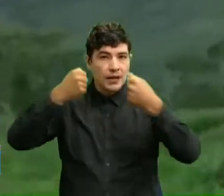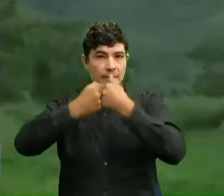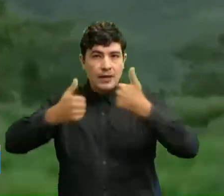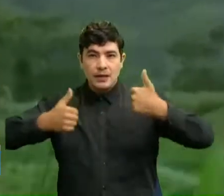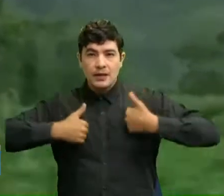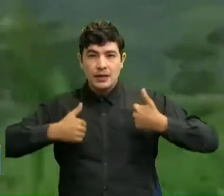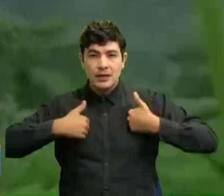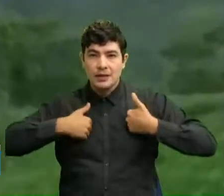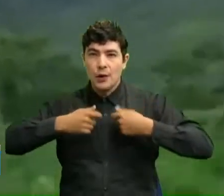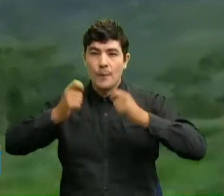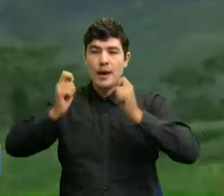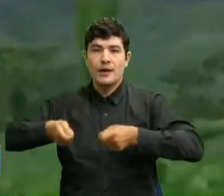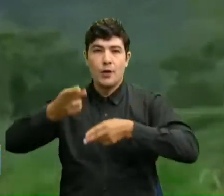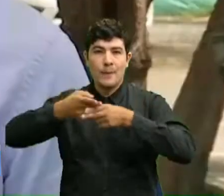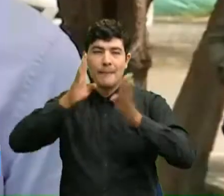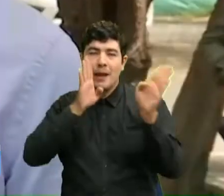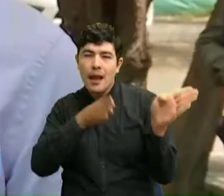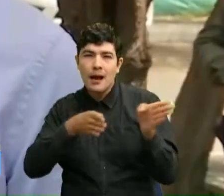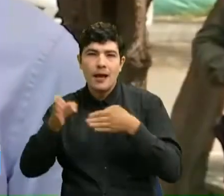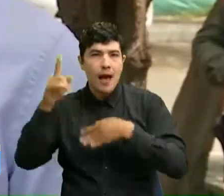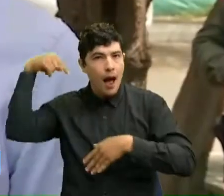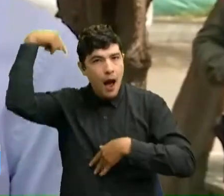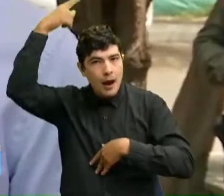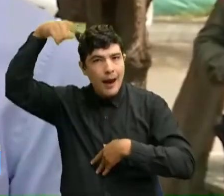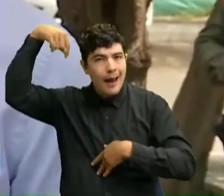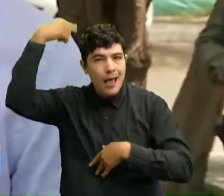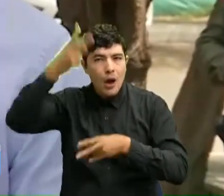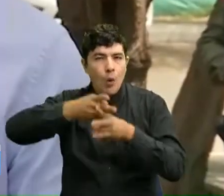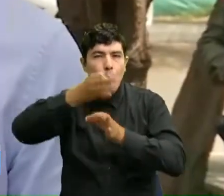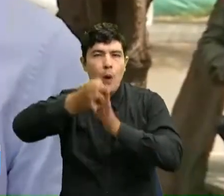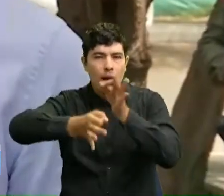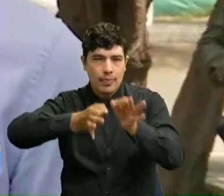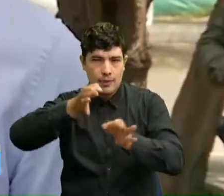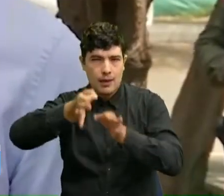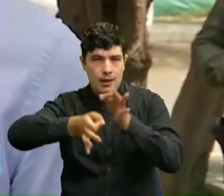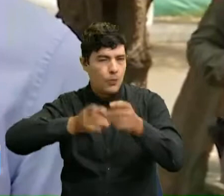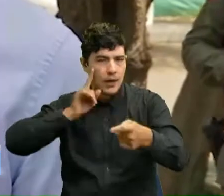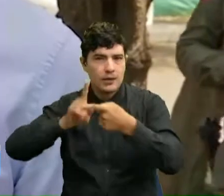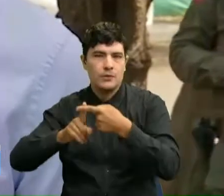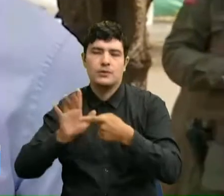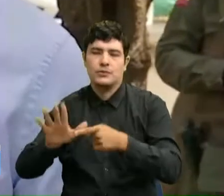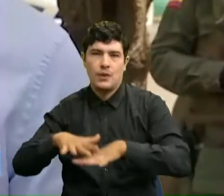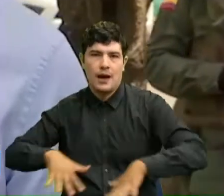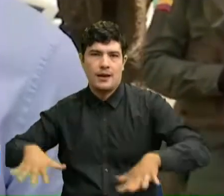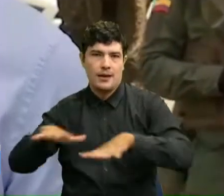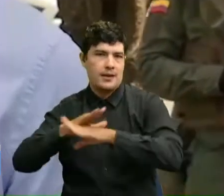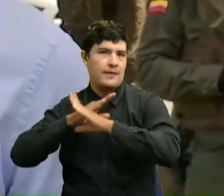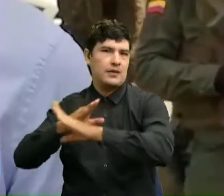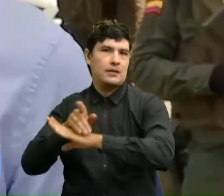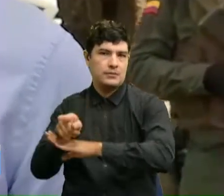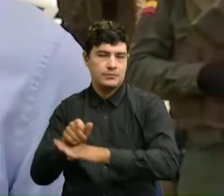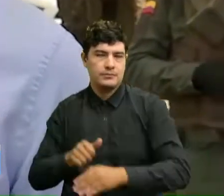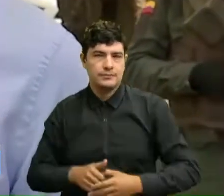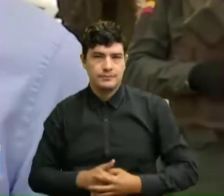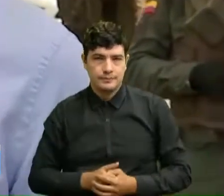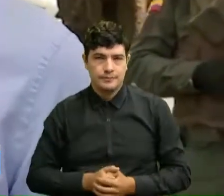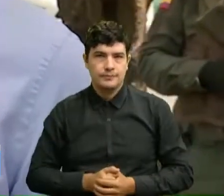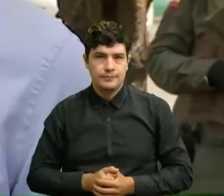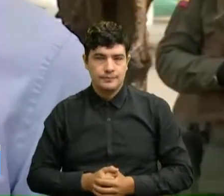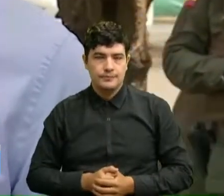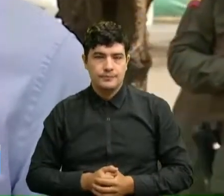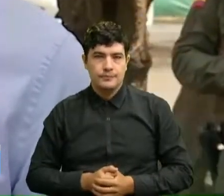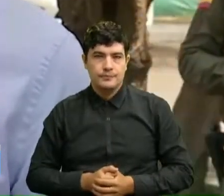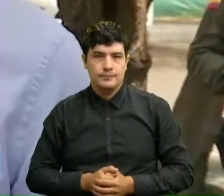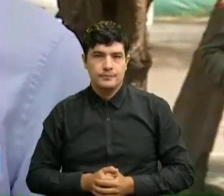abordaje de la comunidad para lograr generar esos mecanismos de prevención para ser reclutados